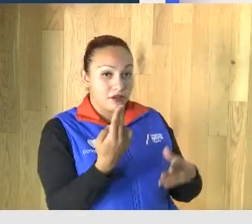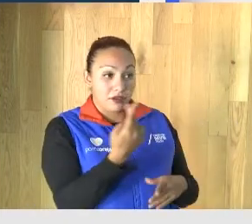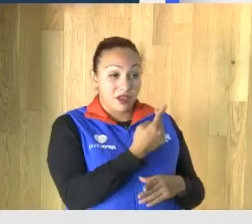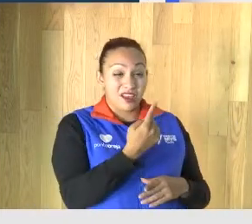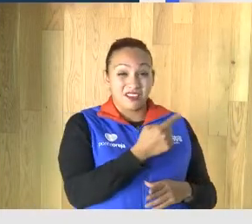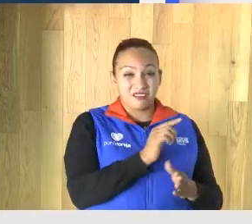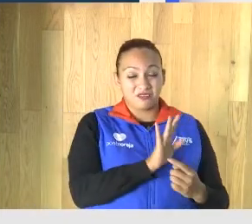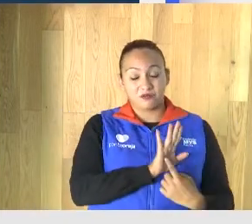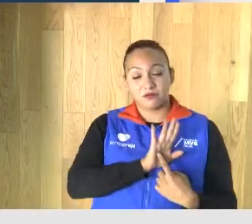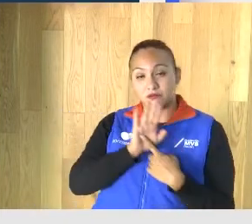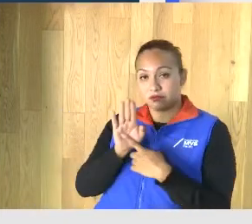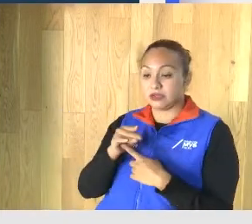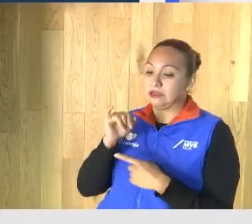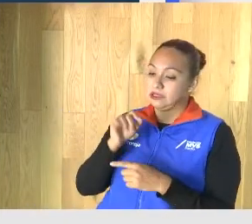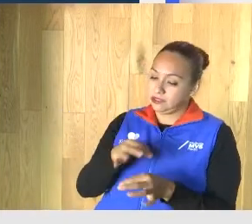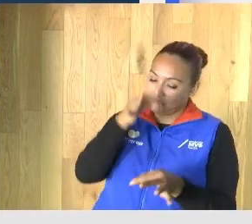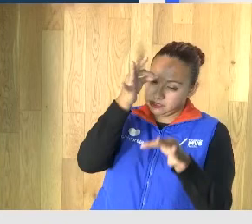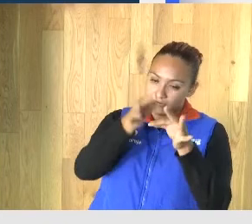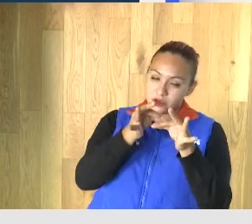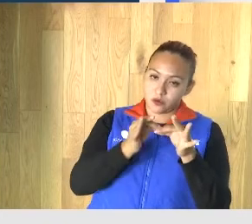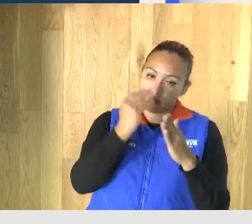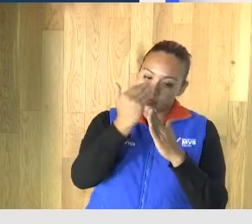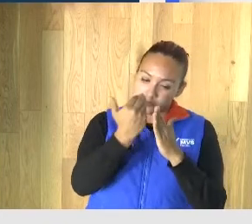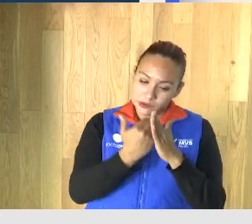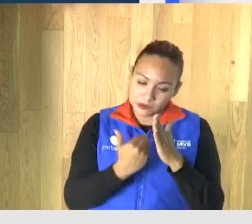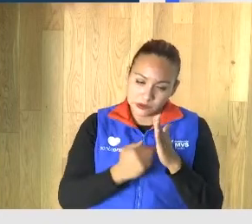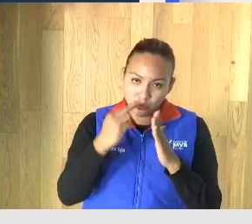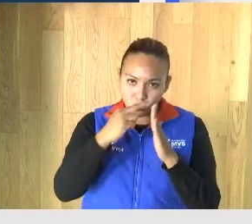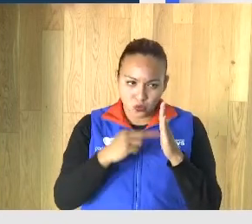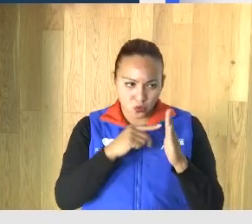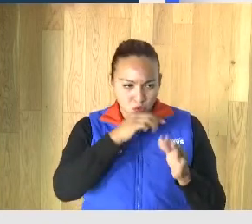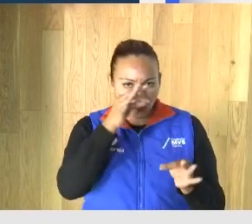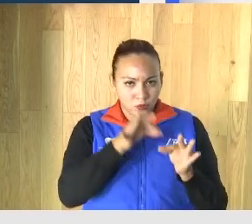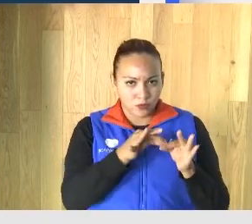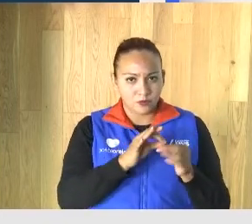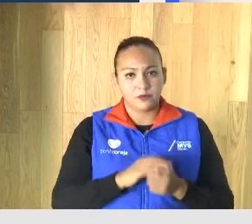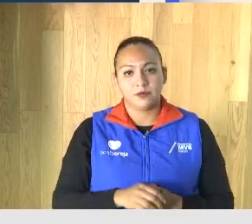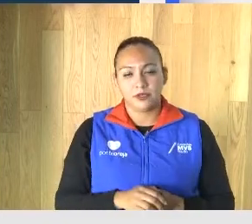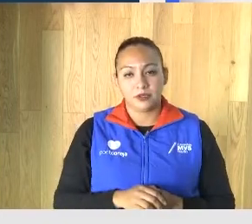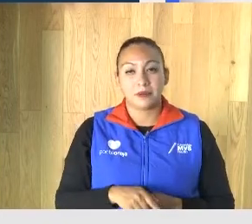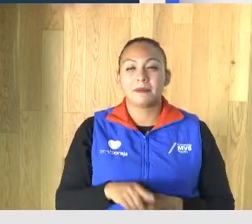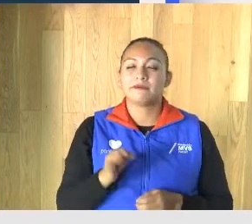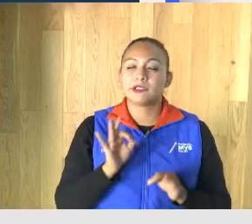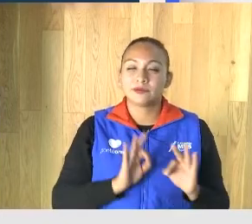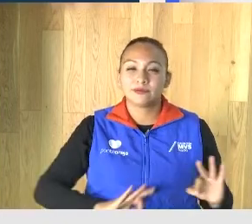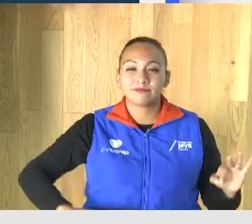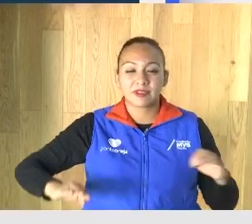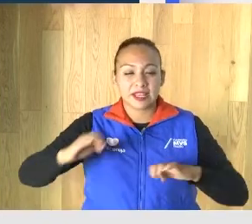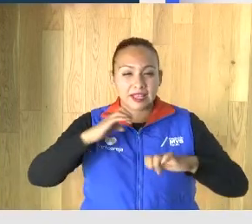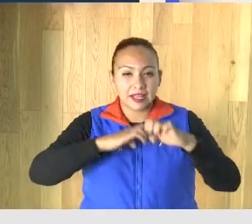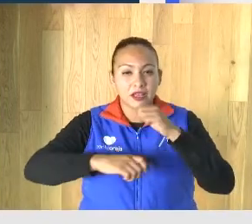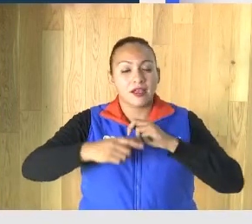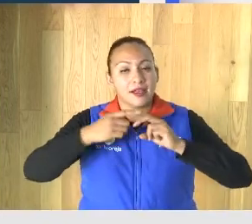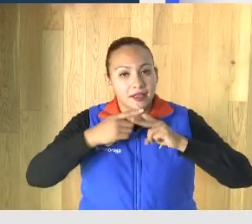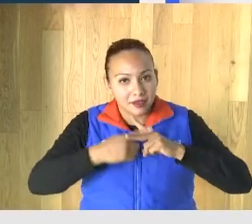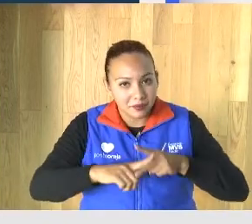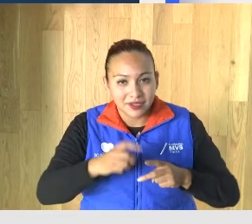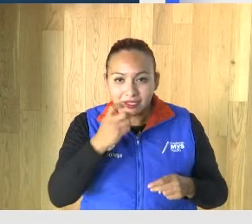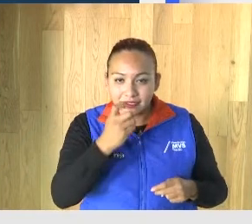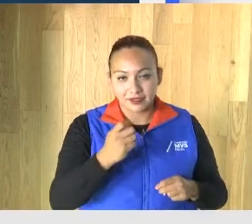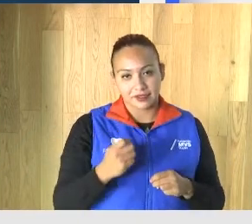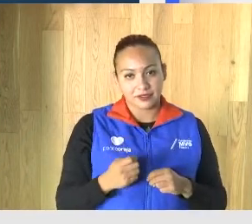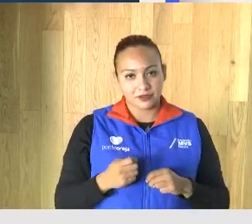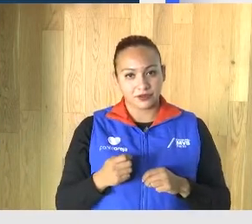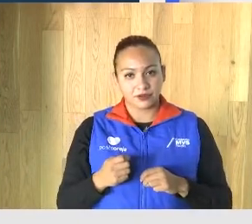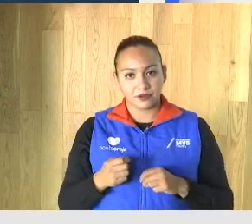y fortalecer esa visión empresarial compartida, ¿no? Que al final todas las empresas empiecen a andar en este camino de la sostenibilidad